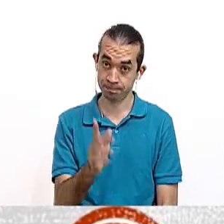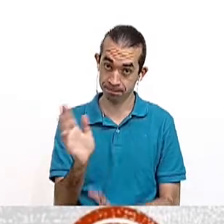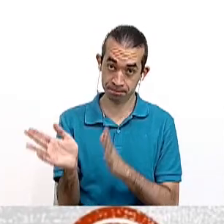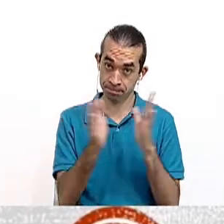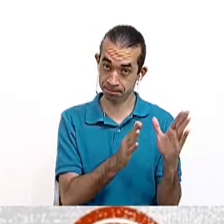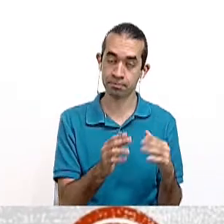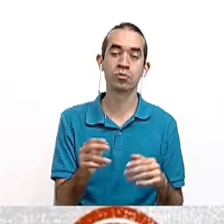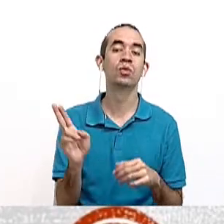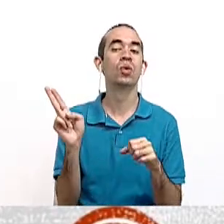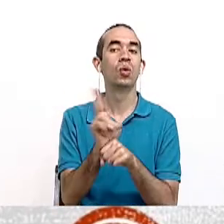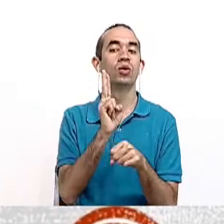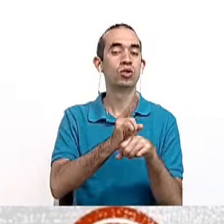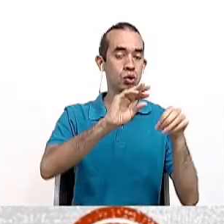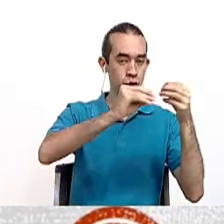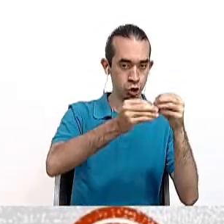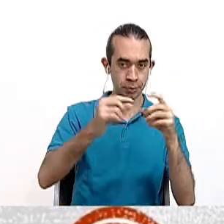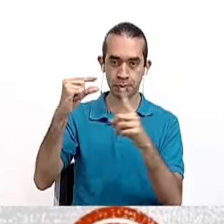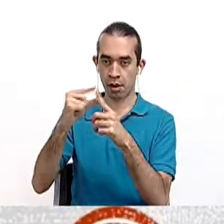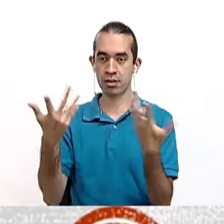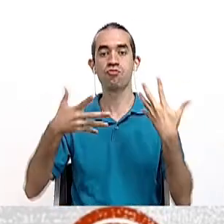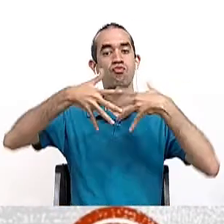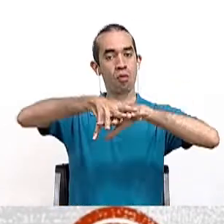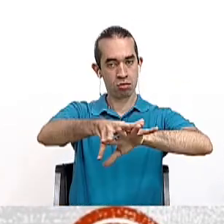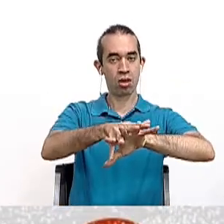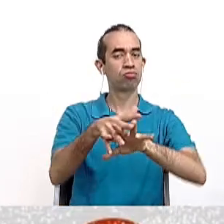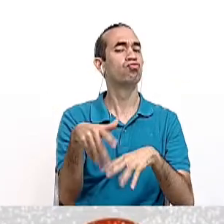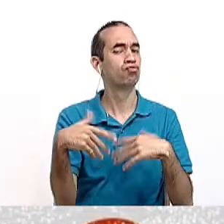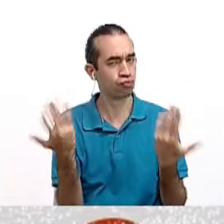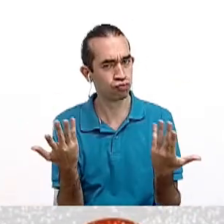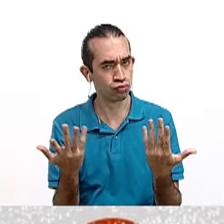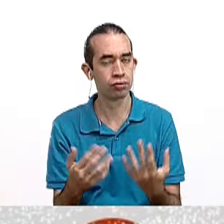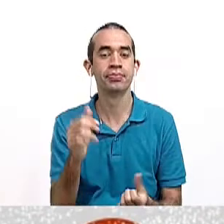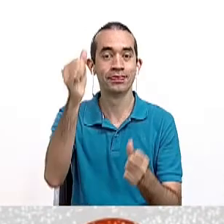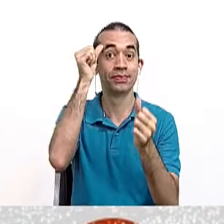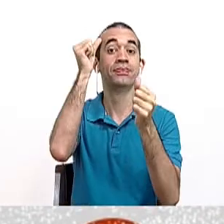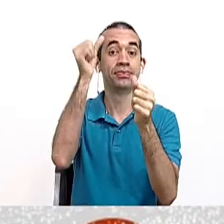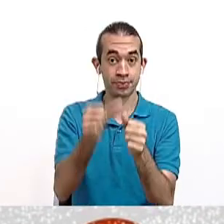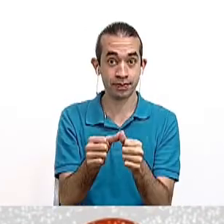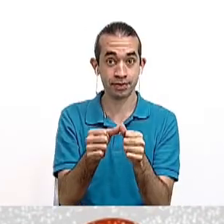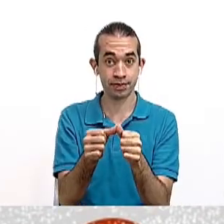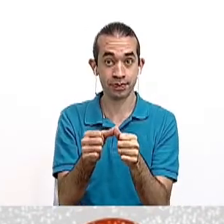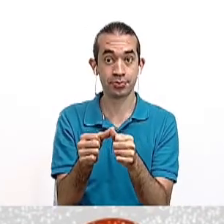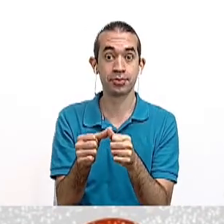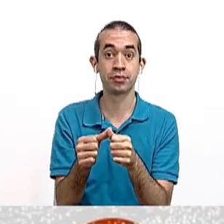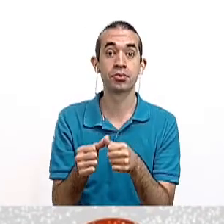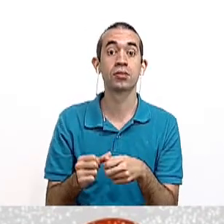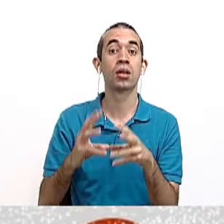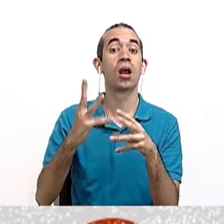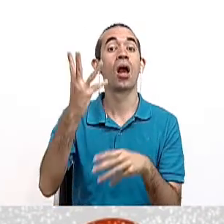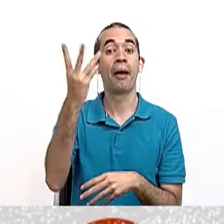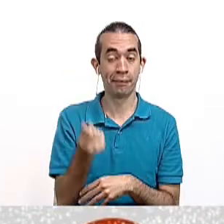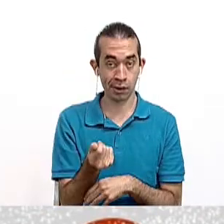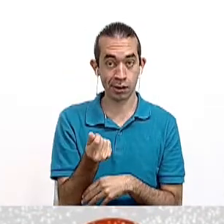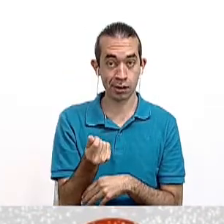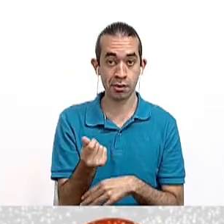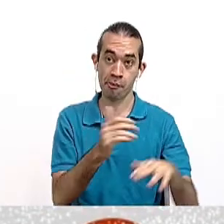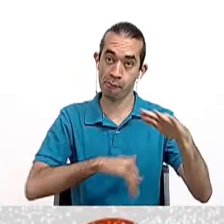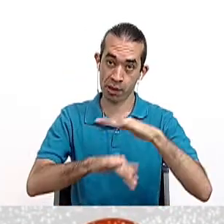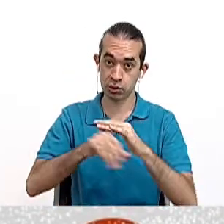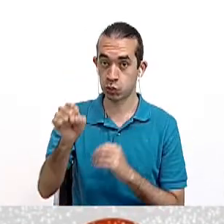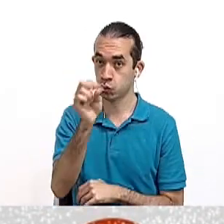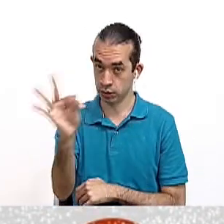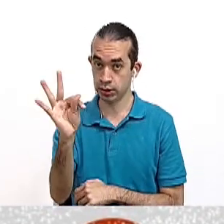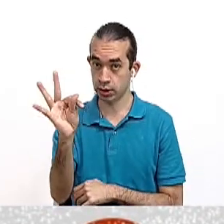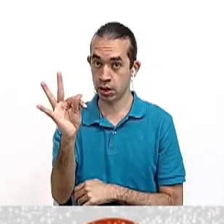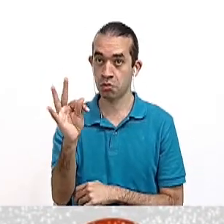Y el uso combinado de cifras o palabras, deberemos recordar que las cantidades que tienen como base un sustantivo